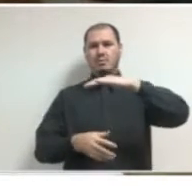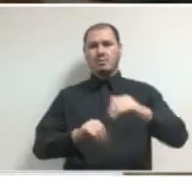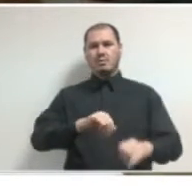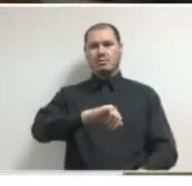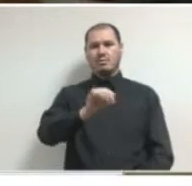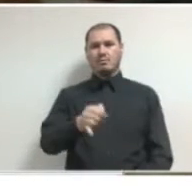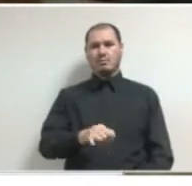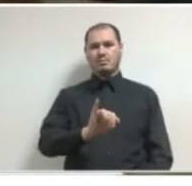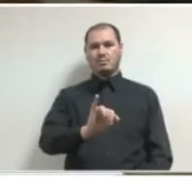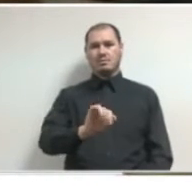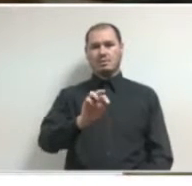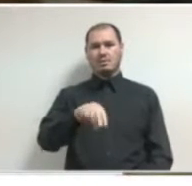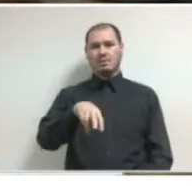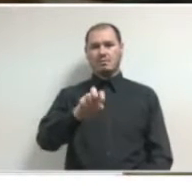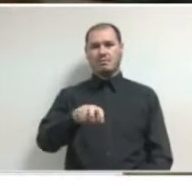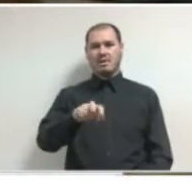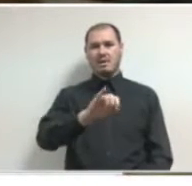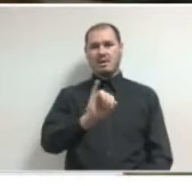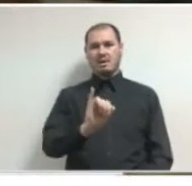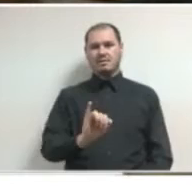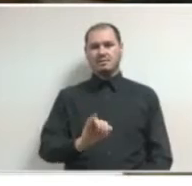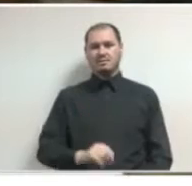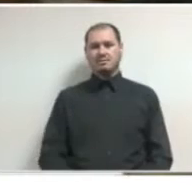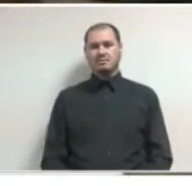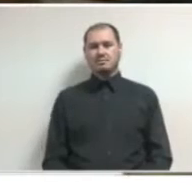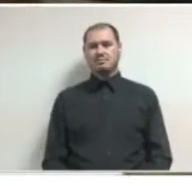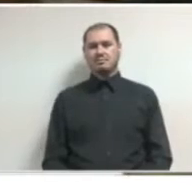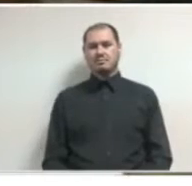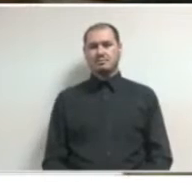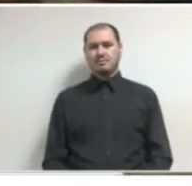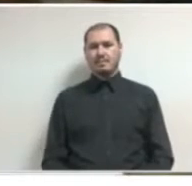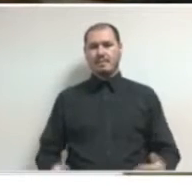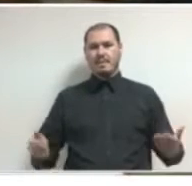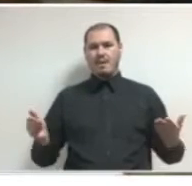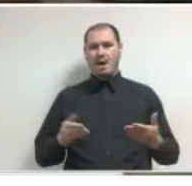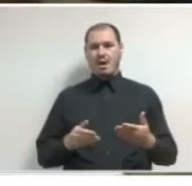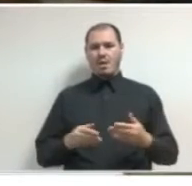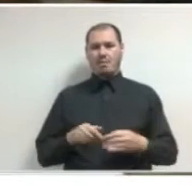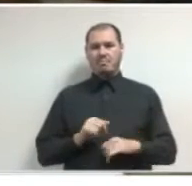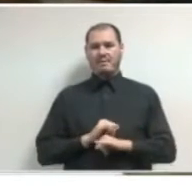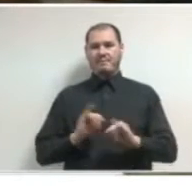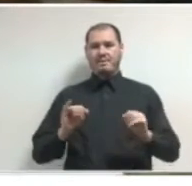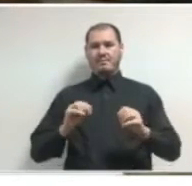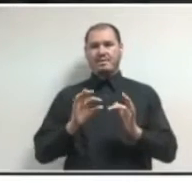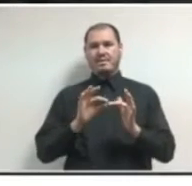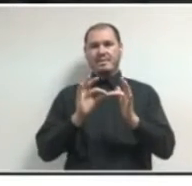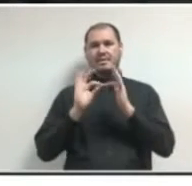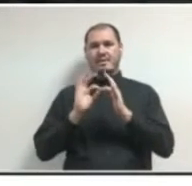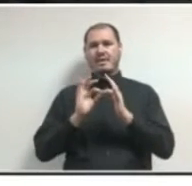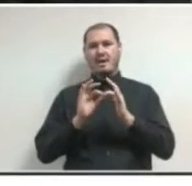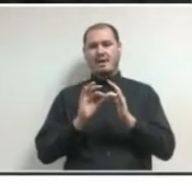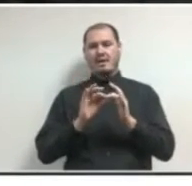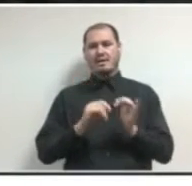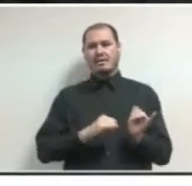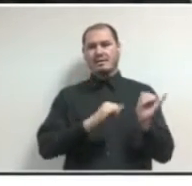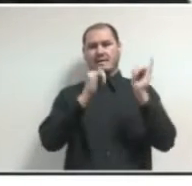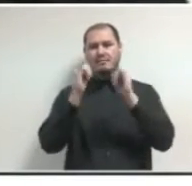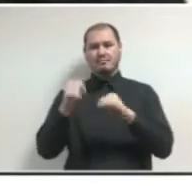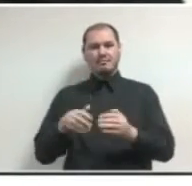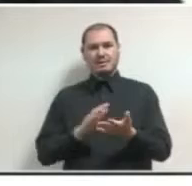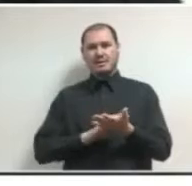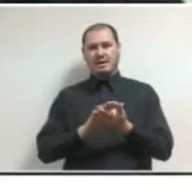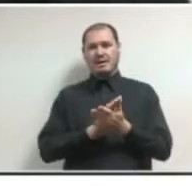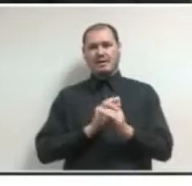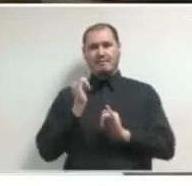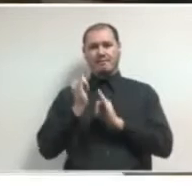que recordemos de Guara. En realidad estamos saliendo de unos días muy especiales, así que hoy no tengo nada que informar. Cuara